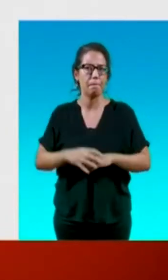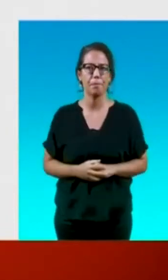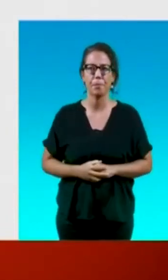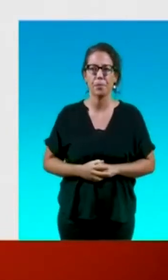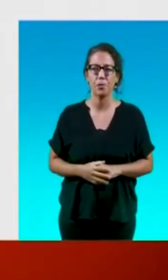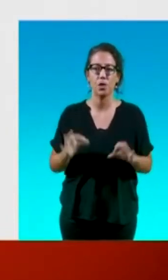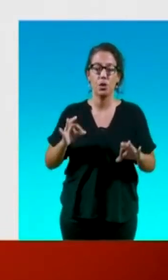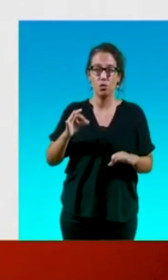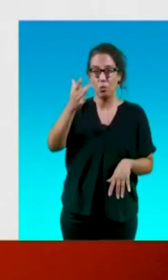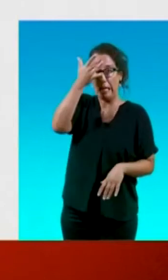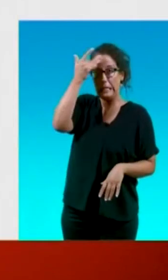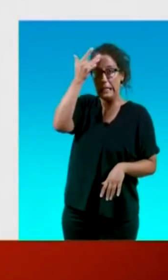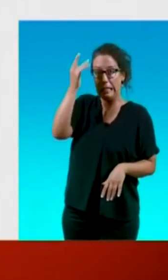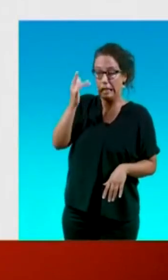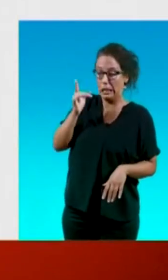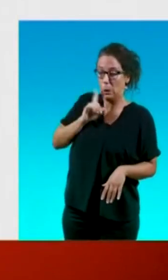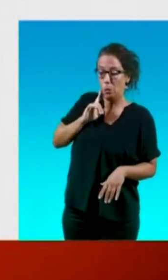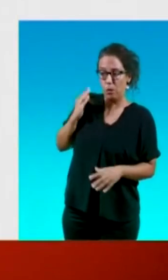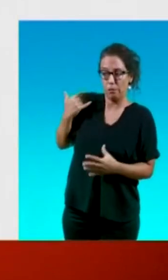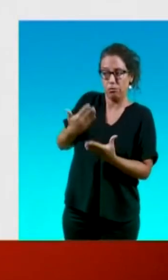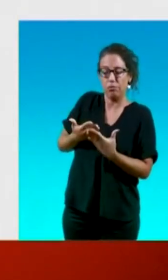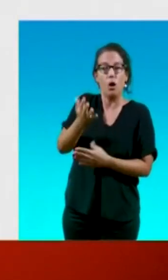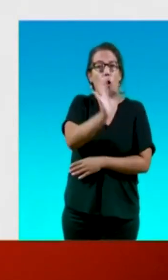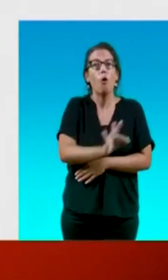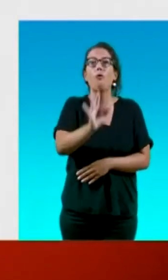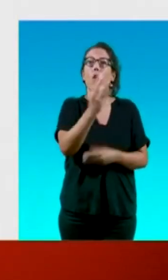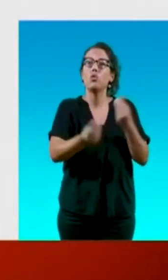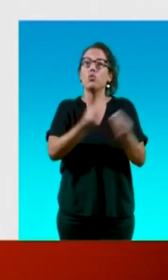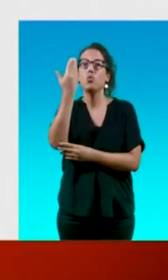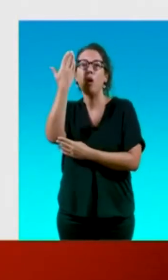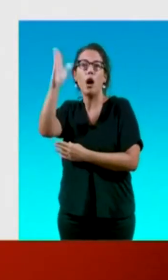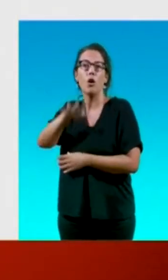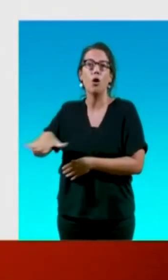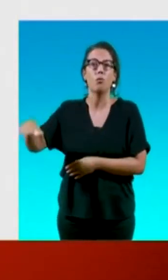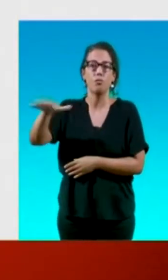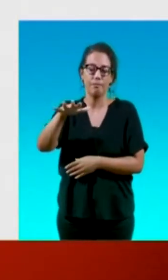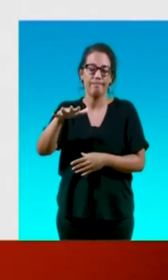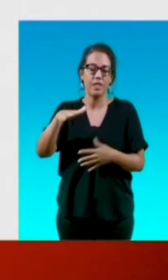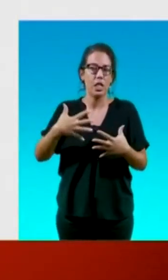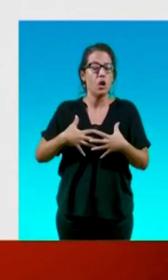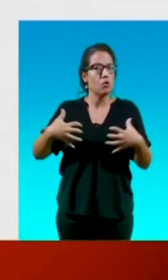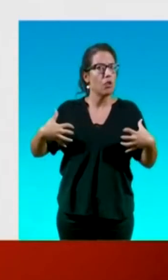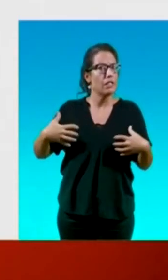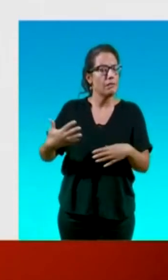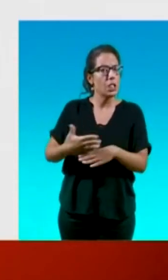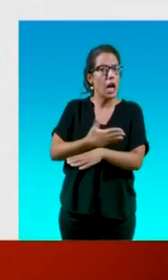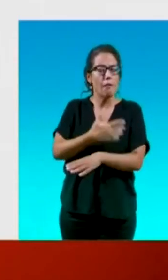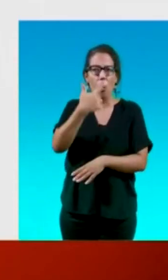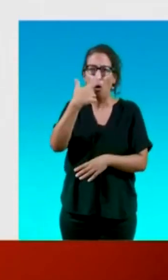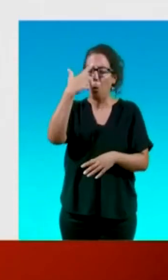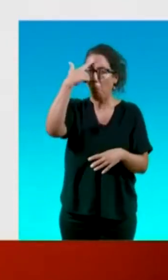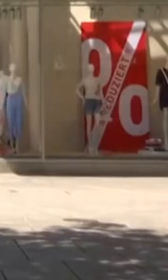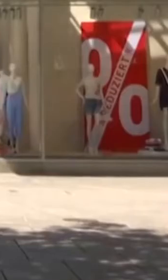Sin duda algo está sucediendo desde este verano en Francia y en otros lugares que los científicos no habían previsto.